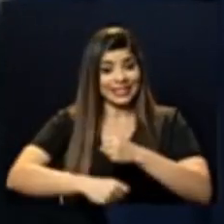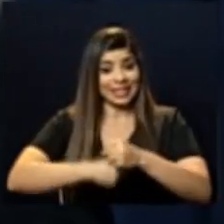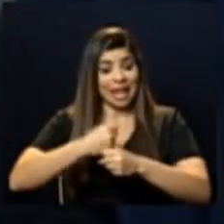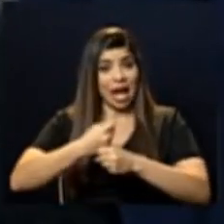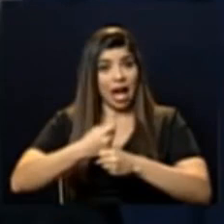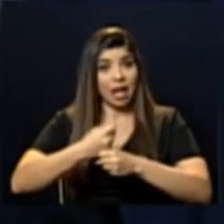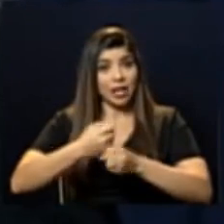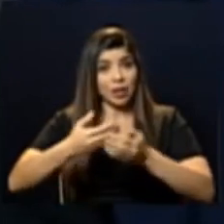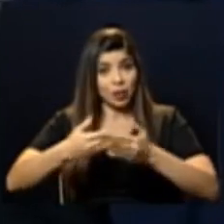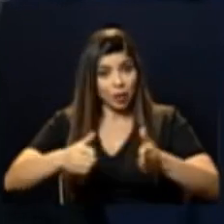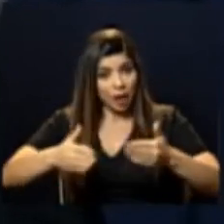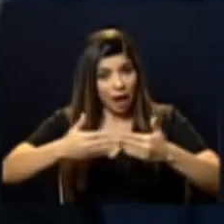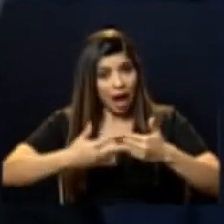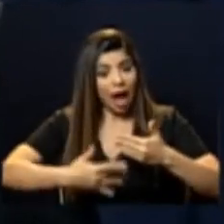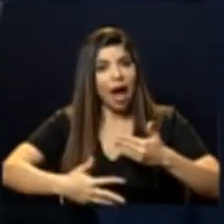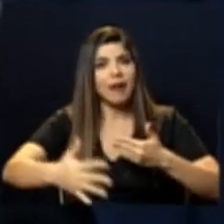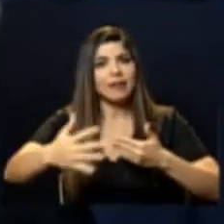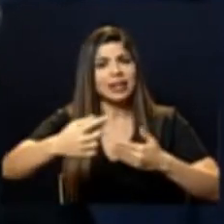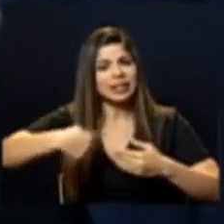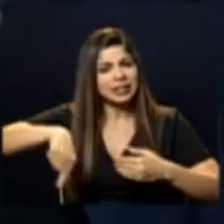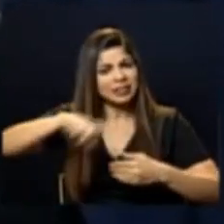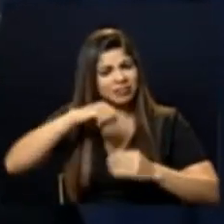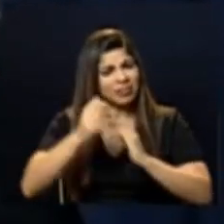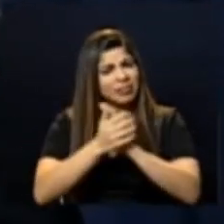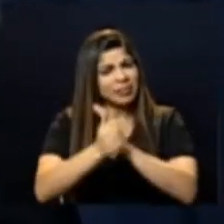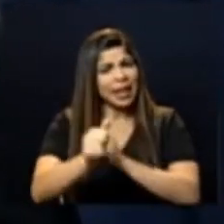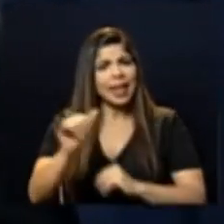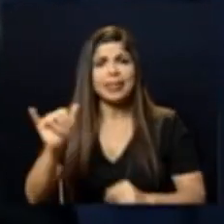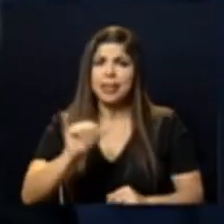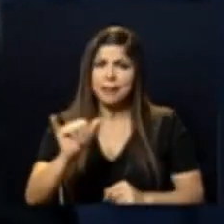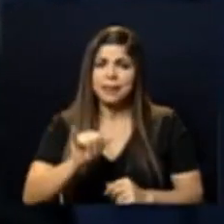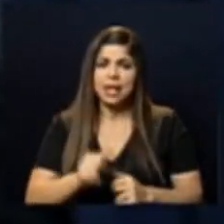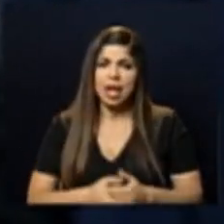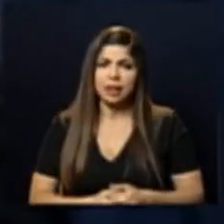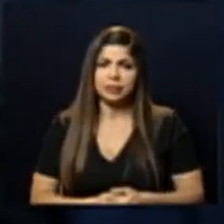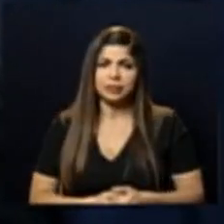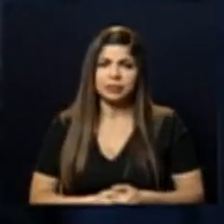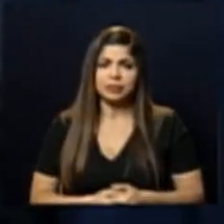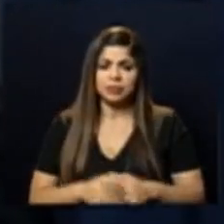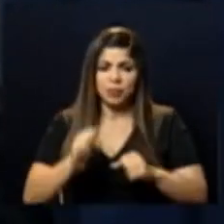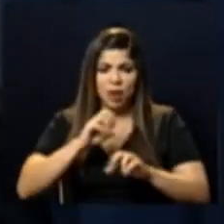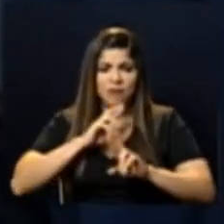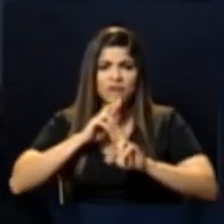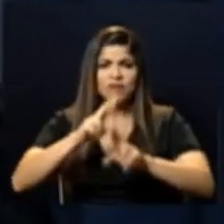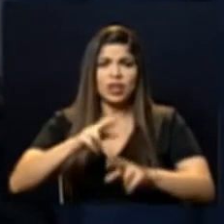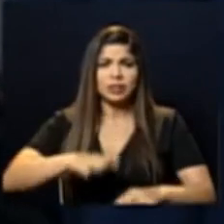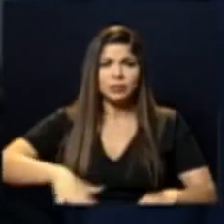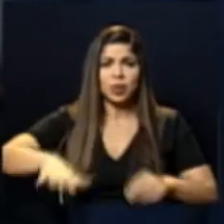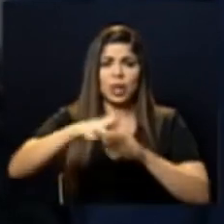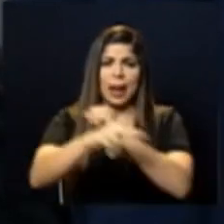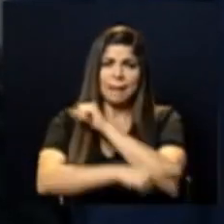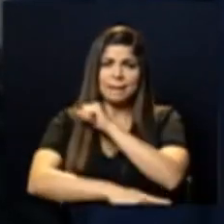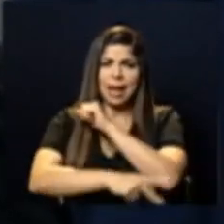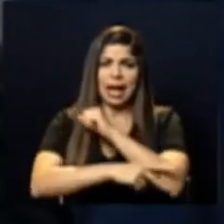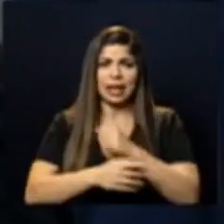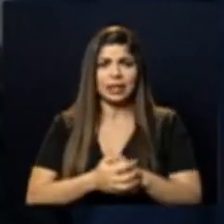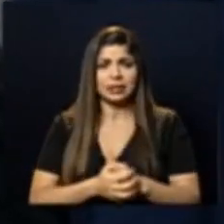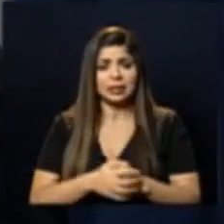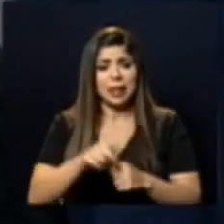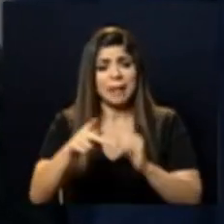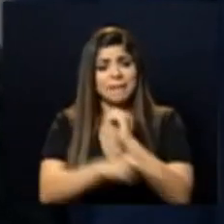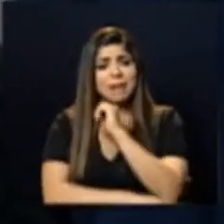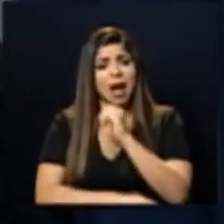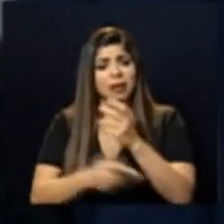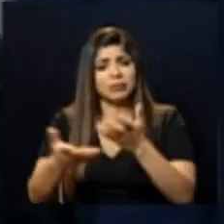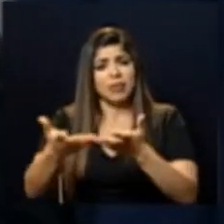abre, seamos capaces también de responderle a este país que tanto nos